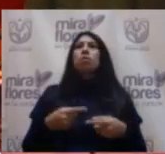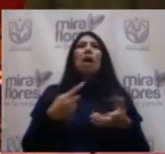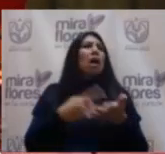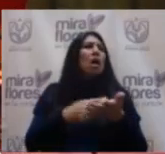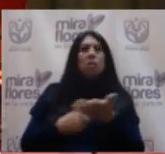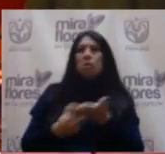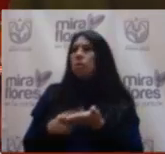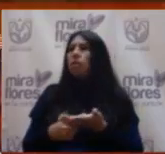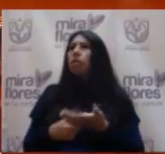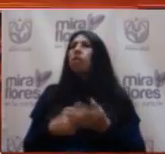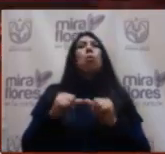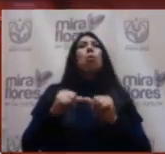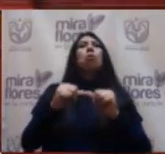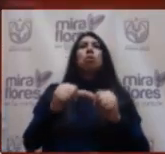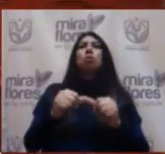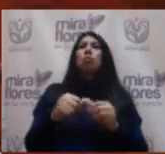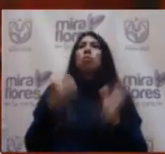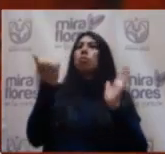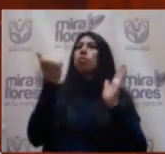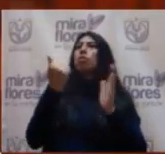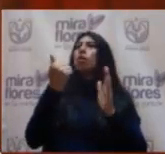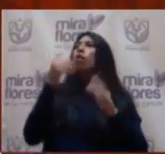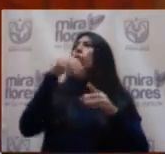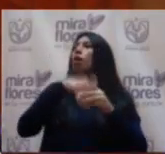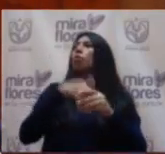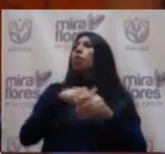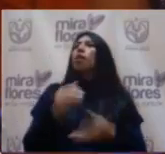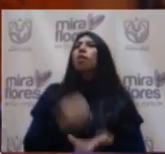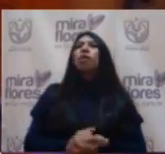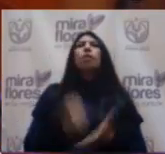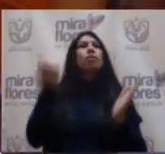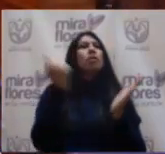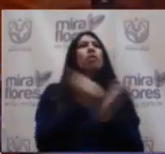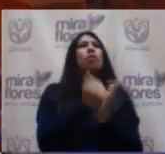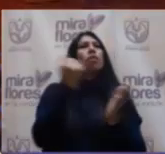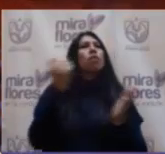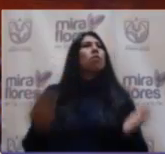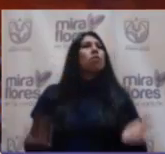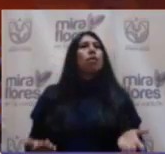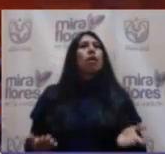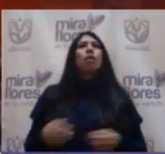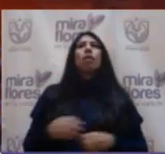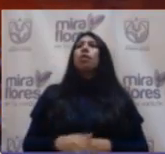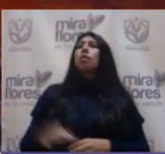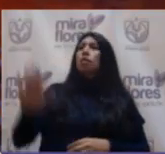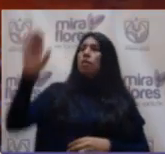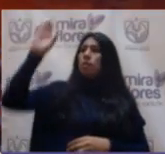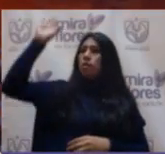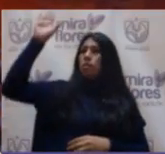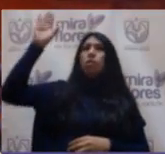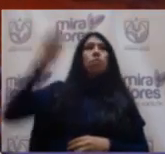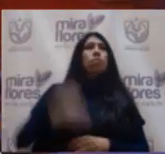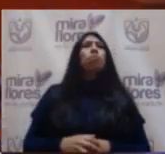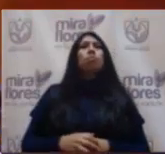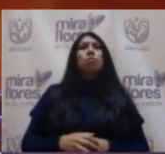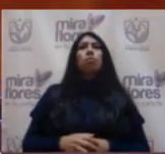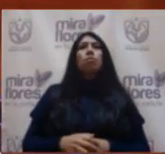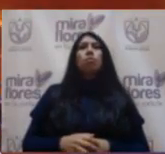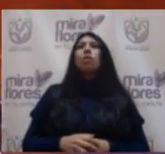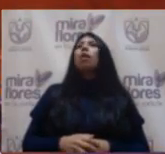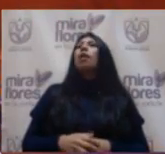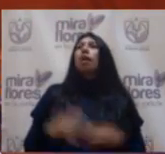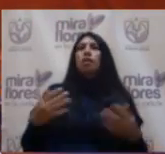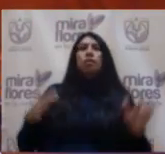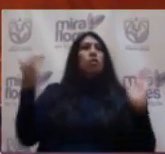Si no hay debate, procedemos a votar. Aquellos miembros del Consejo que estén a favor de aprobar este proyecto, si vamos a empezar con señor de conformidad, ha